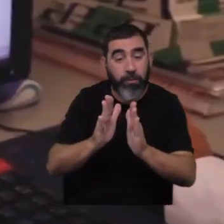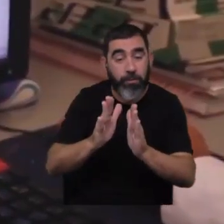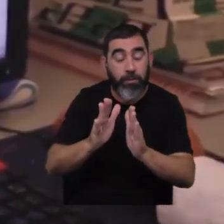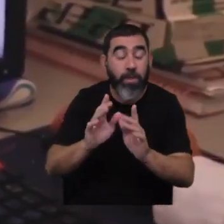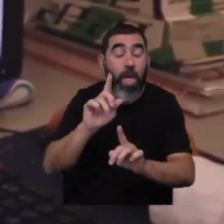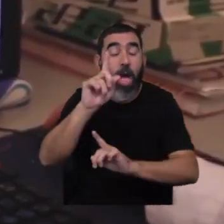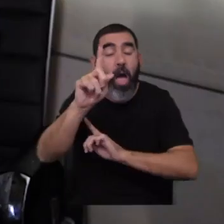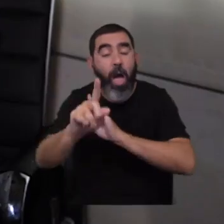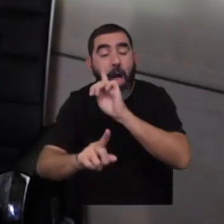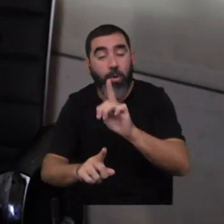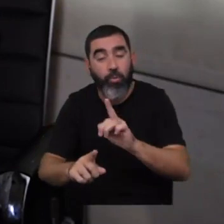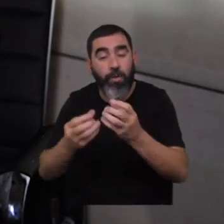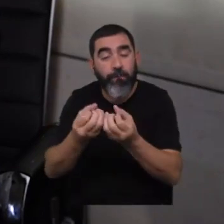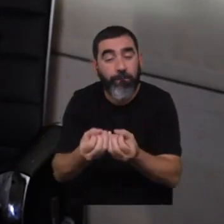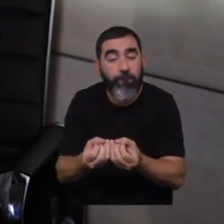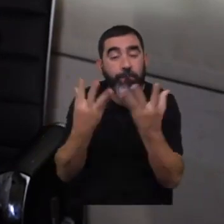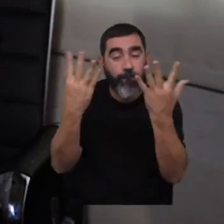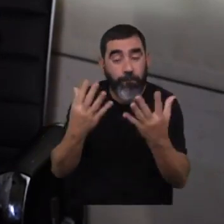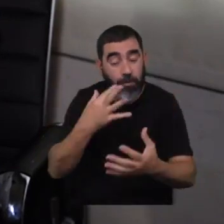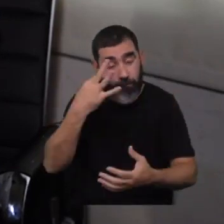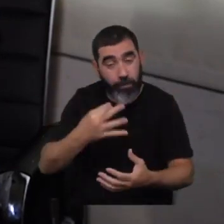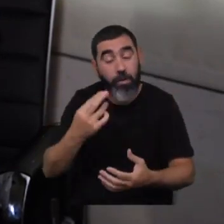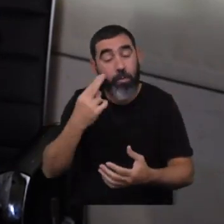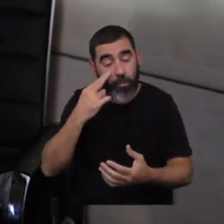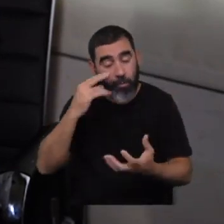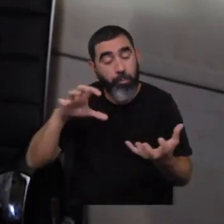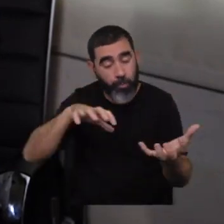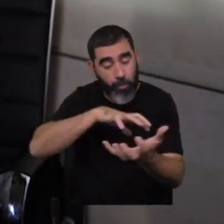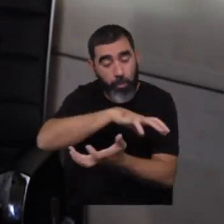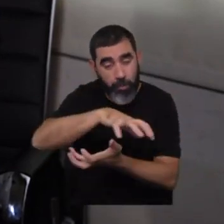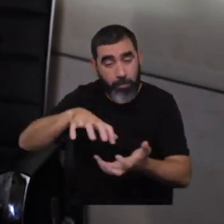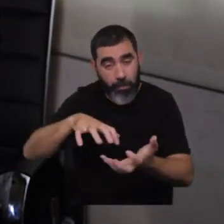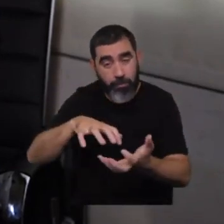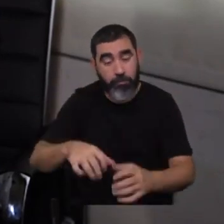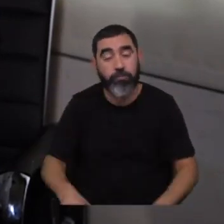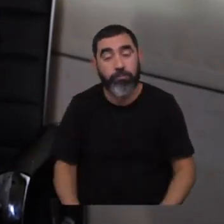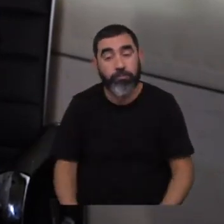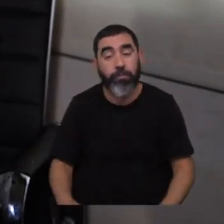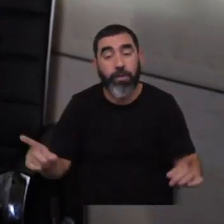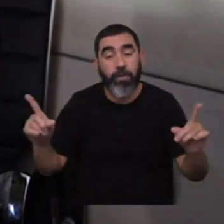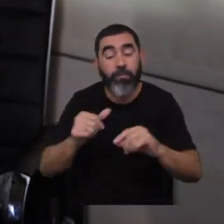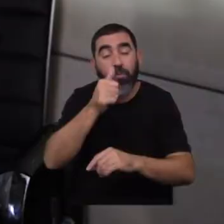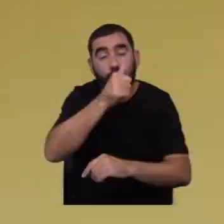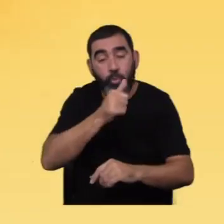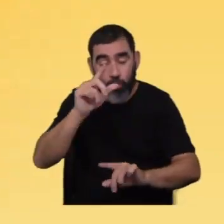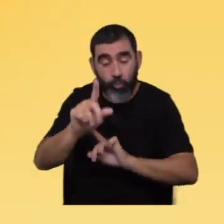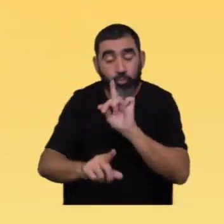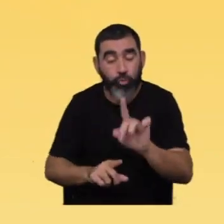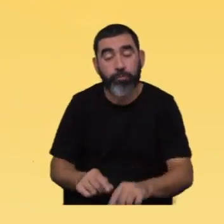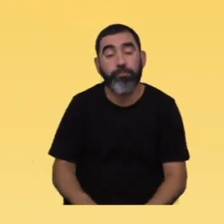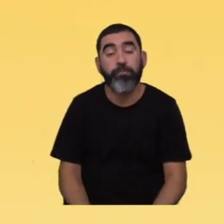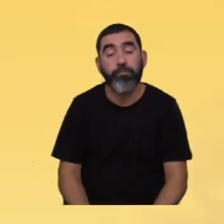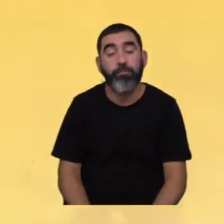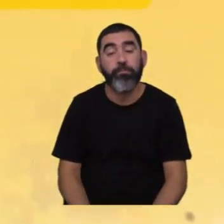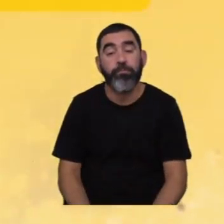casos de infecciones que son realmente problemáticos y muy difíciles de resolver muchas veces.